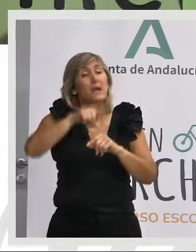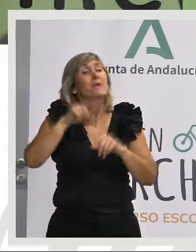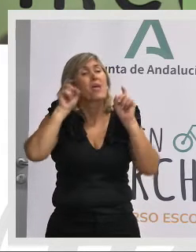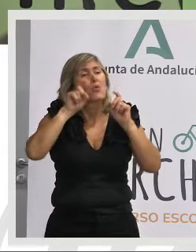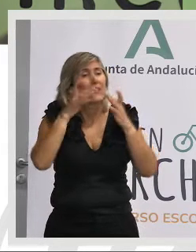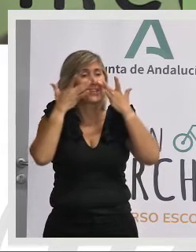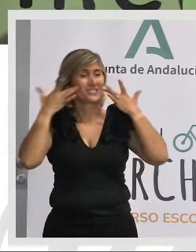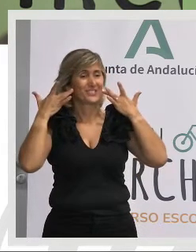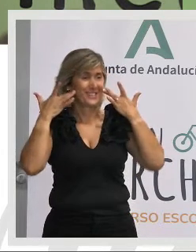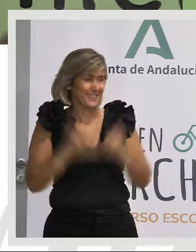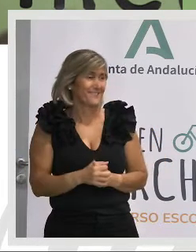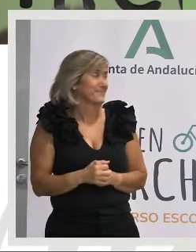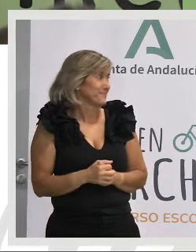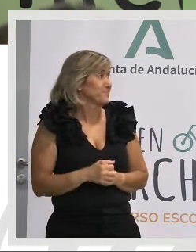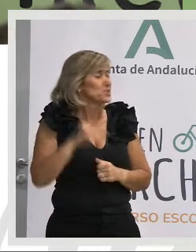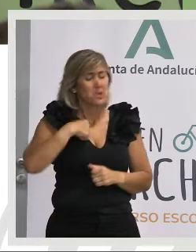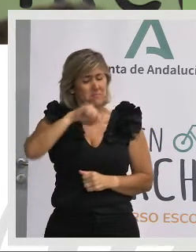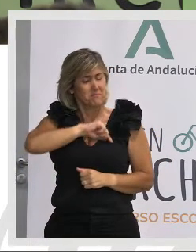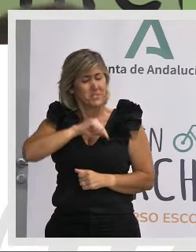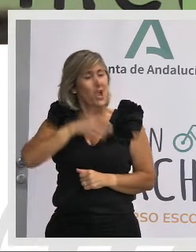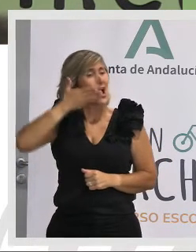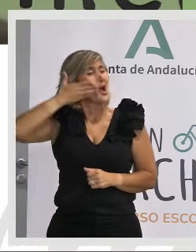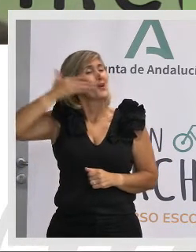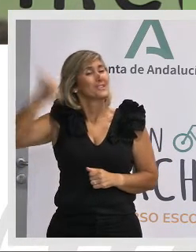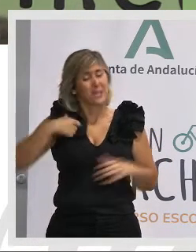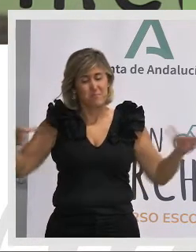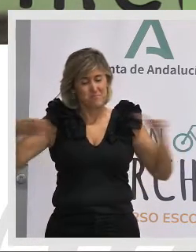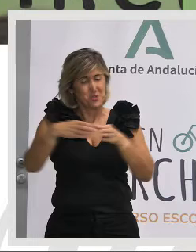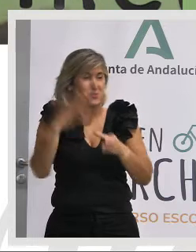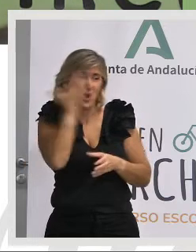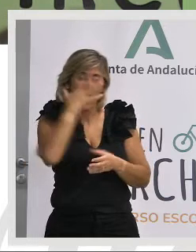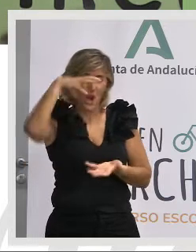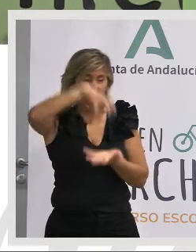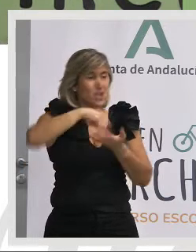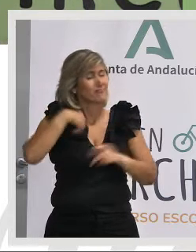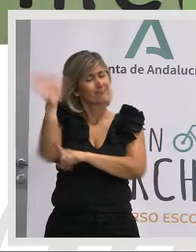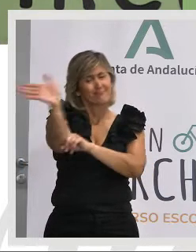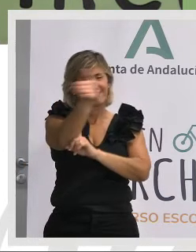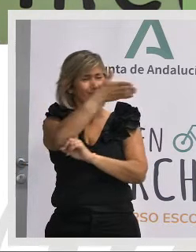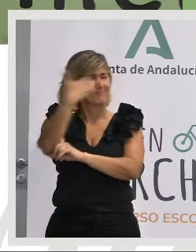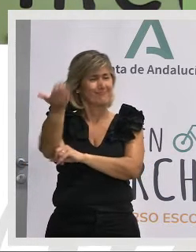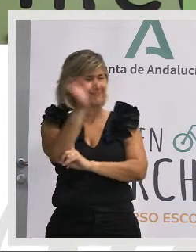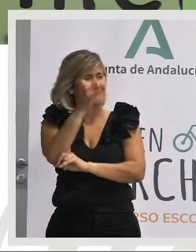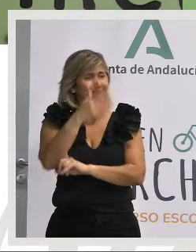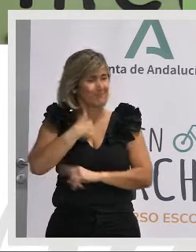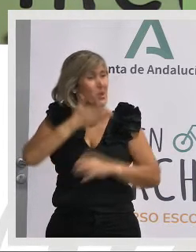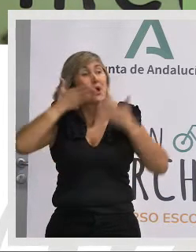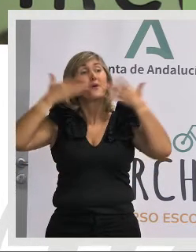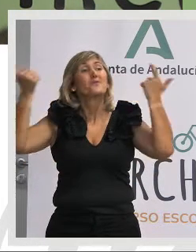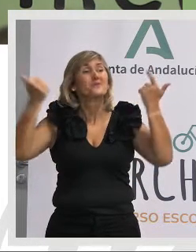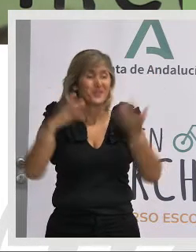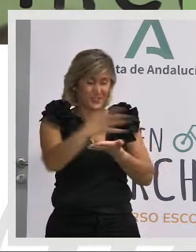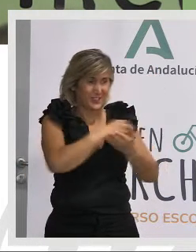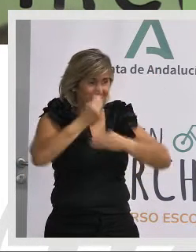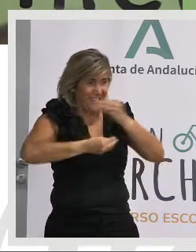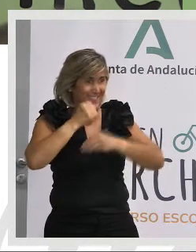sostenible. Me siento muy orgullosa de mi comunidad educativa. Llevamos por bandera nuestras señas de identidad y hemos puesto nuestro granito de